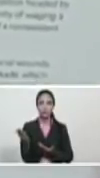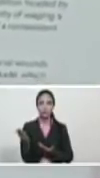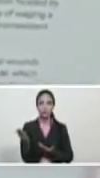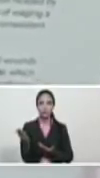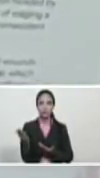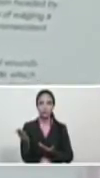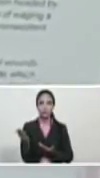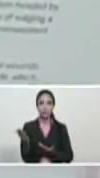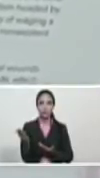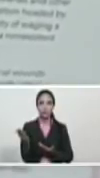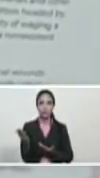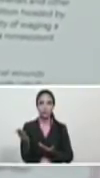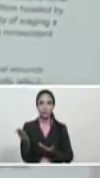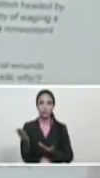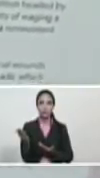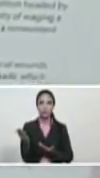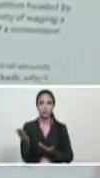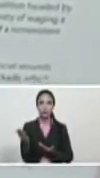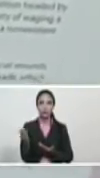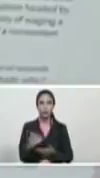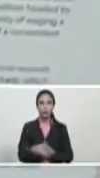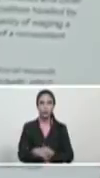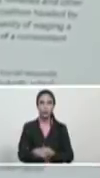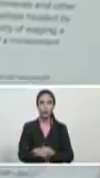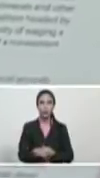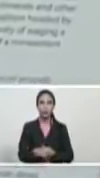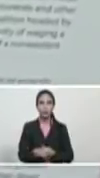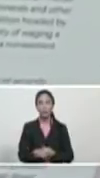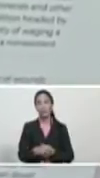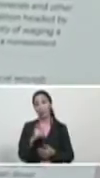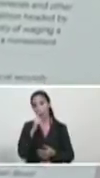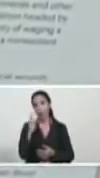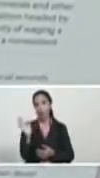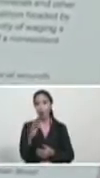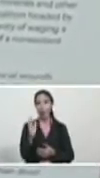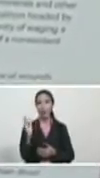people on the United States. Naguará, pues.